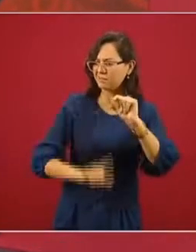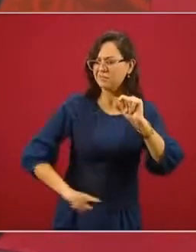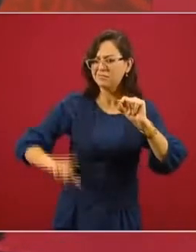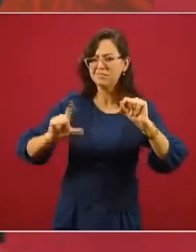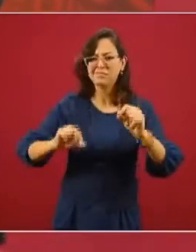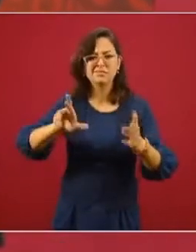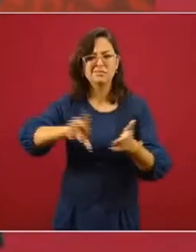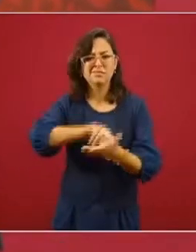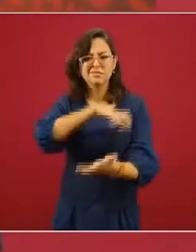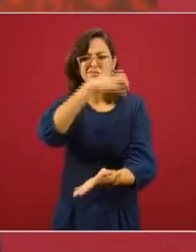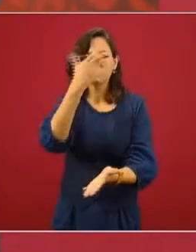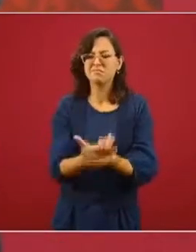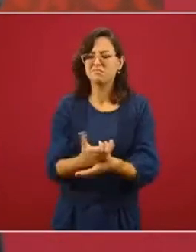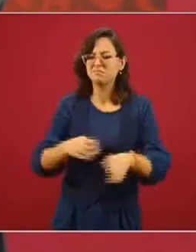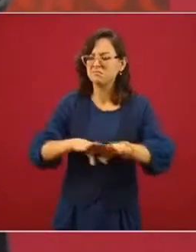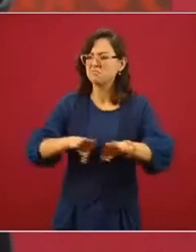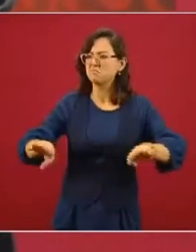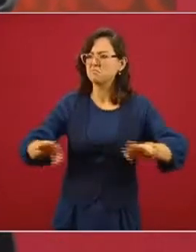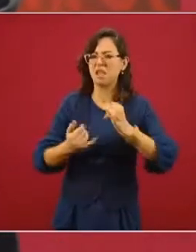democrática,